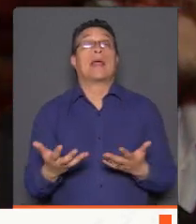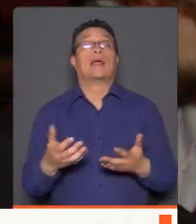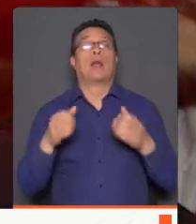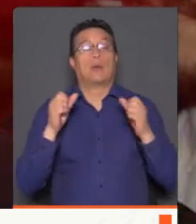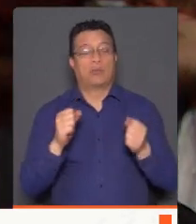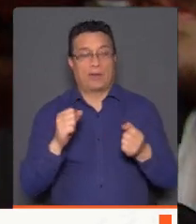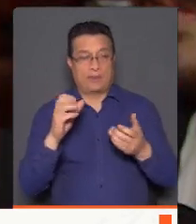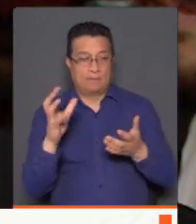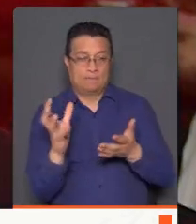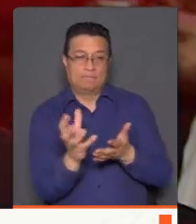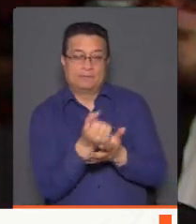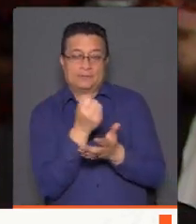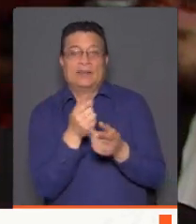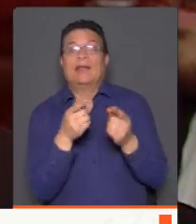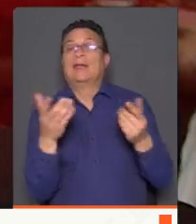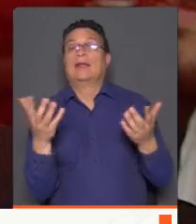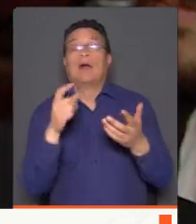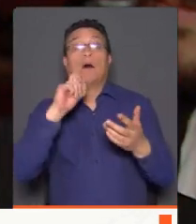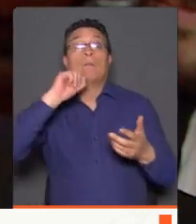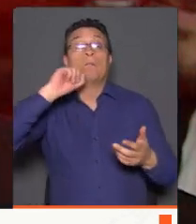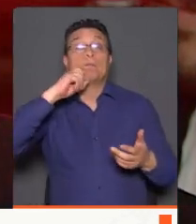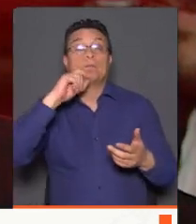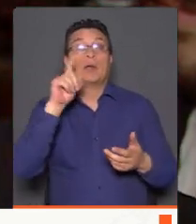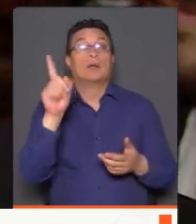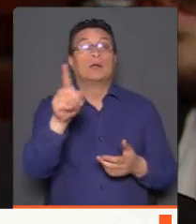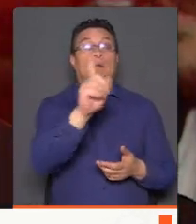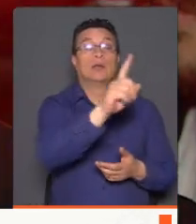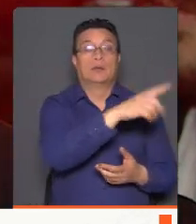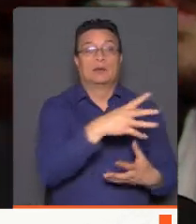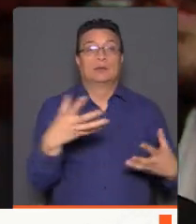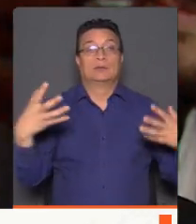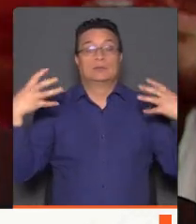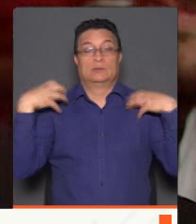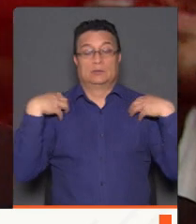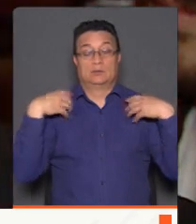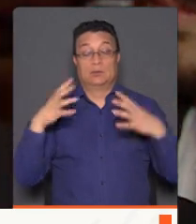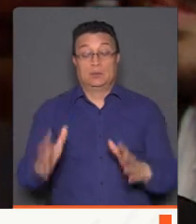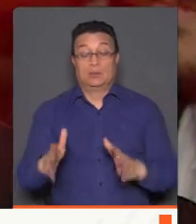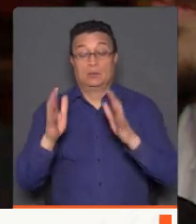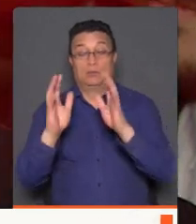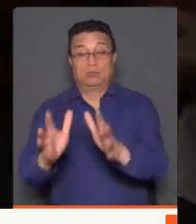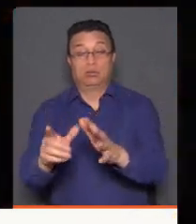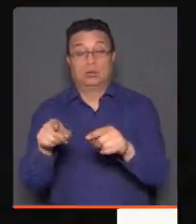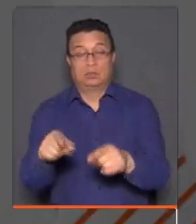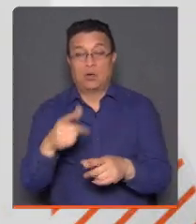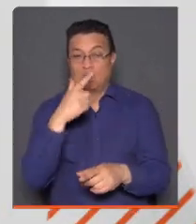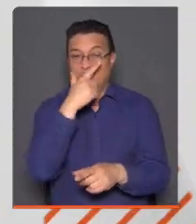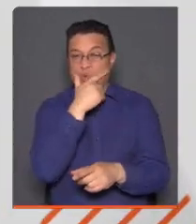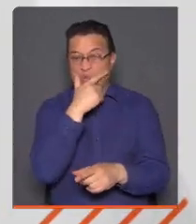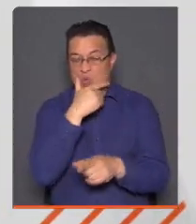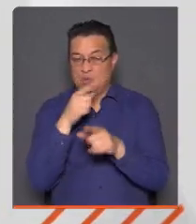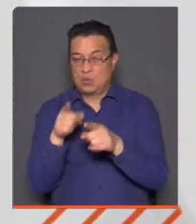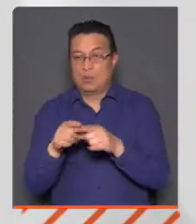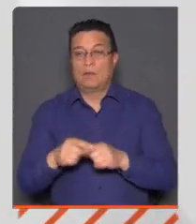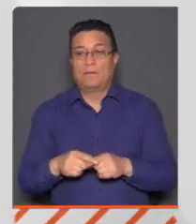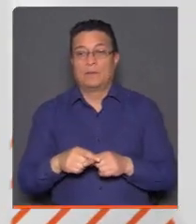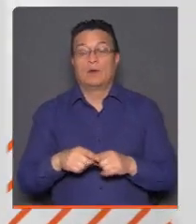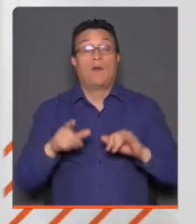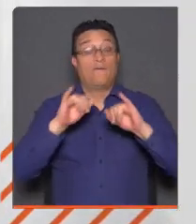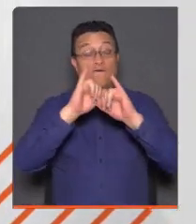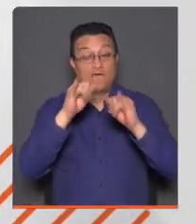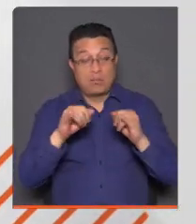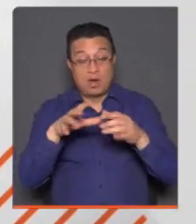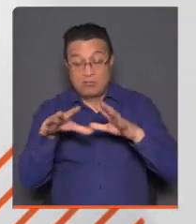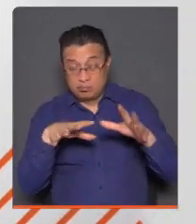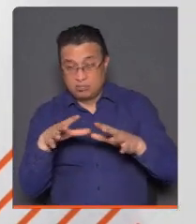establecer quién serían los autores de haber dejado este equipo sospechoso. Y aunque su forma y elementos